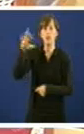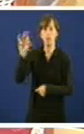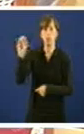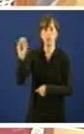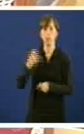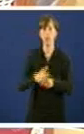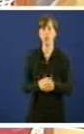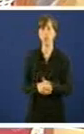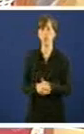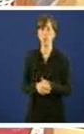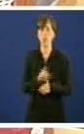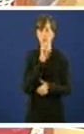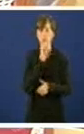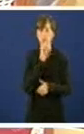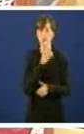Aplausos